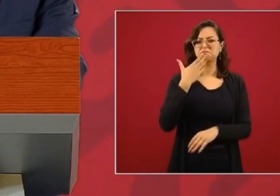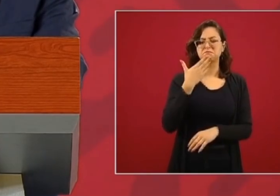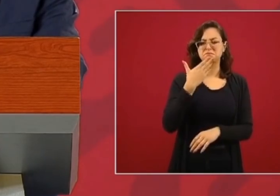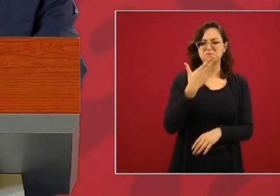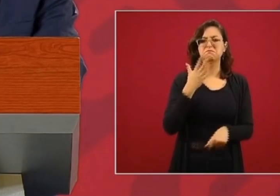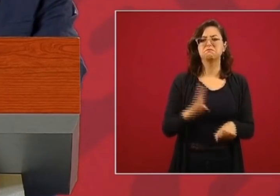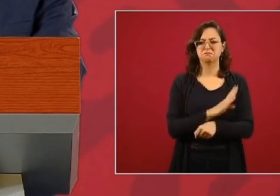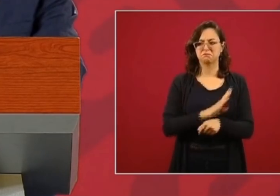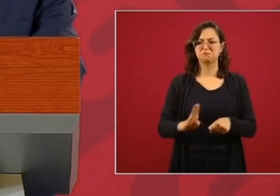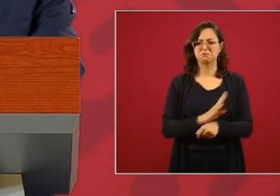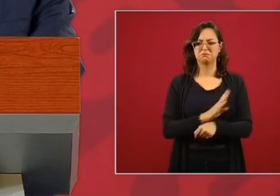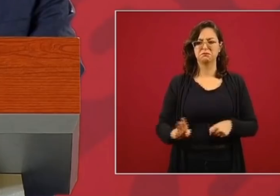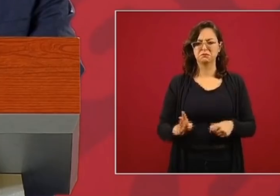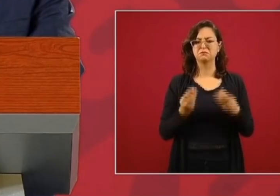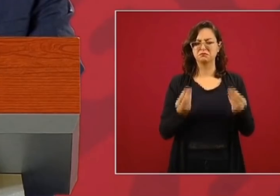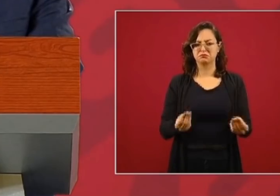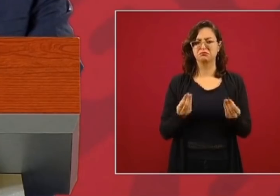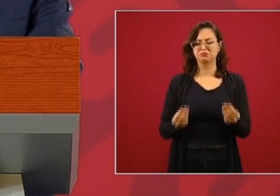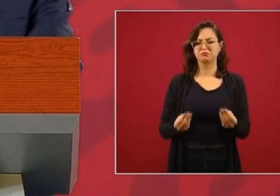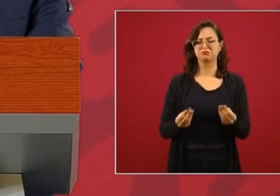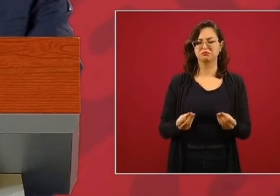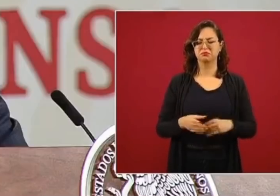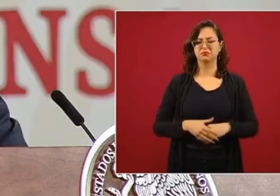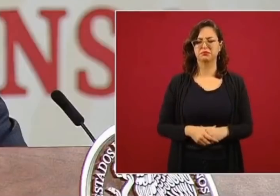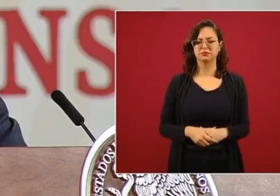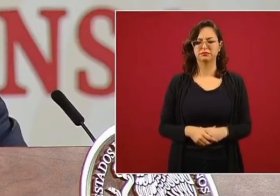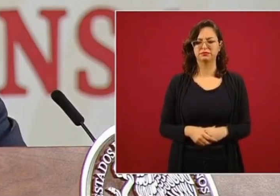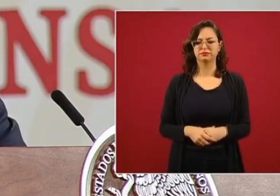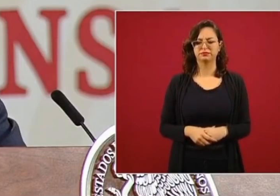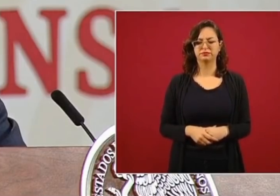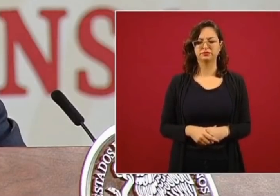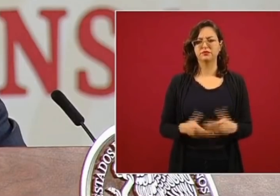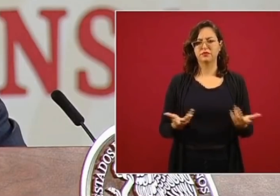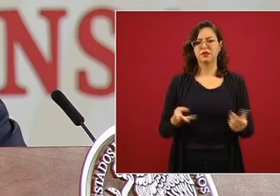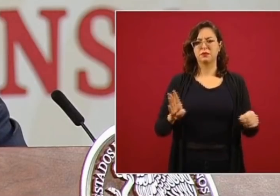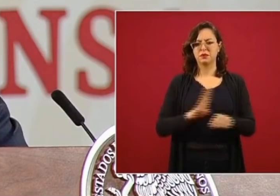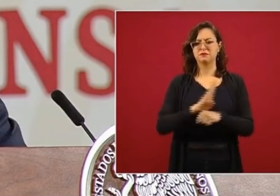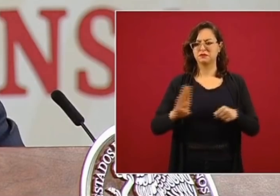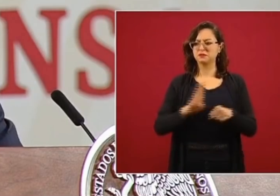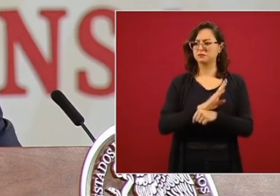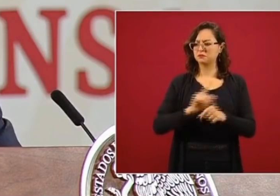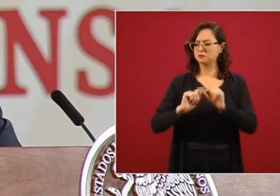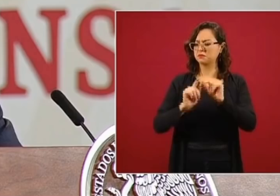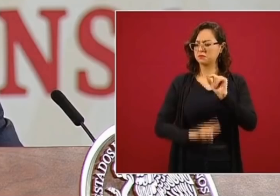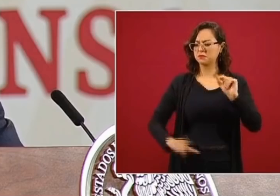por los beneficios para nuestro pueblo, para nuestra nación.